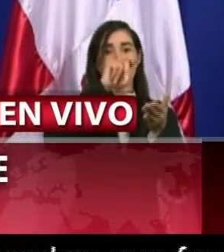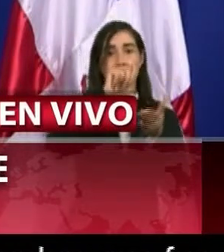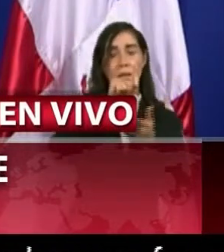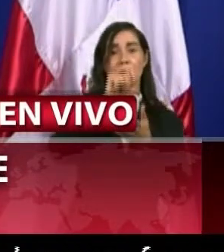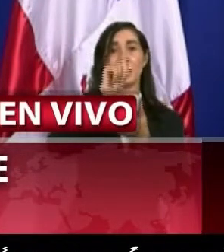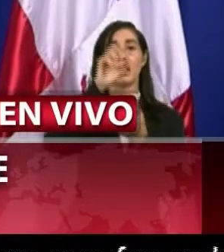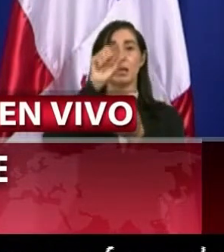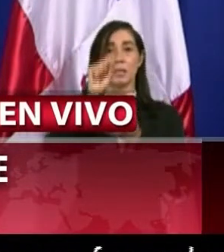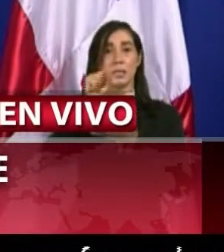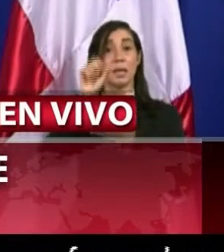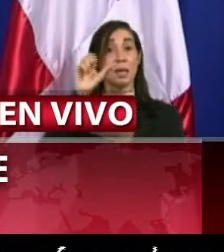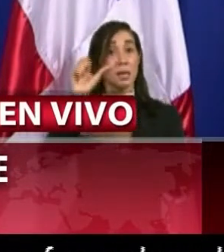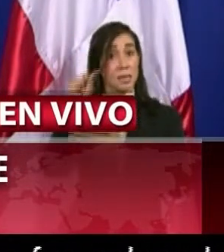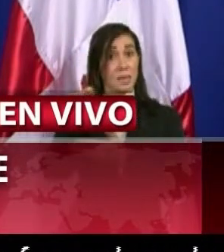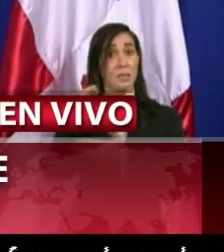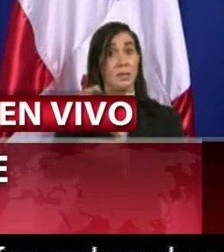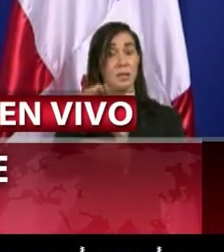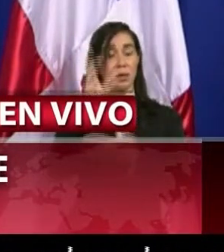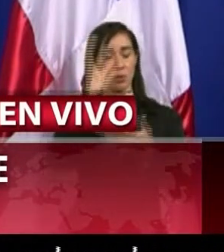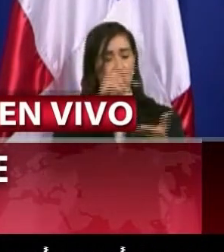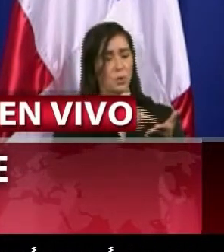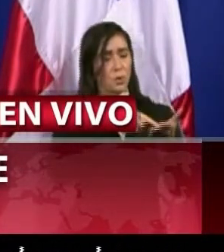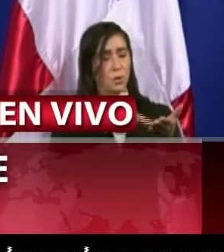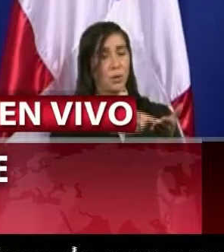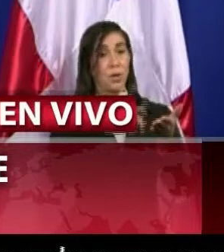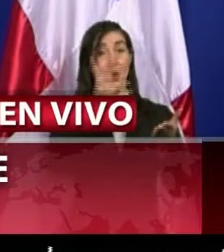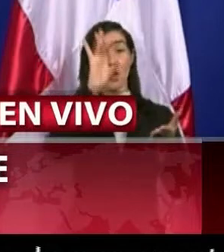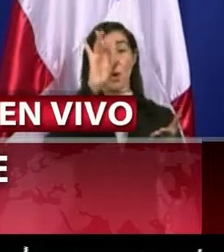la Tesorería de la Seguridad Social,